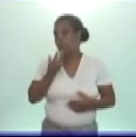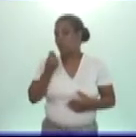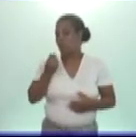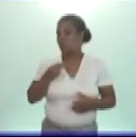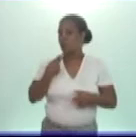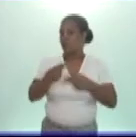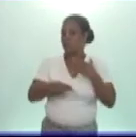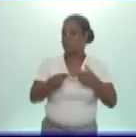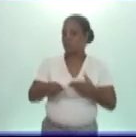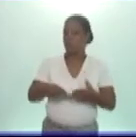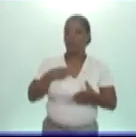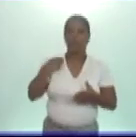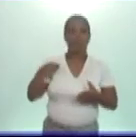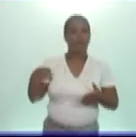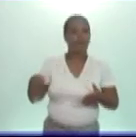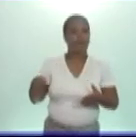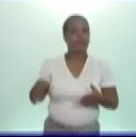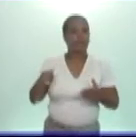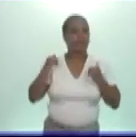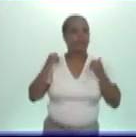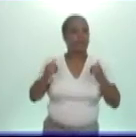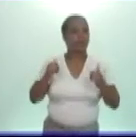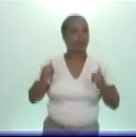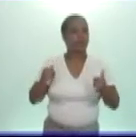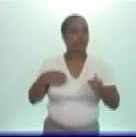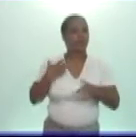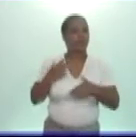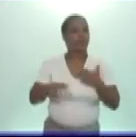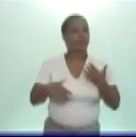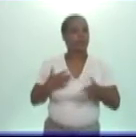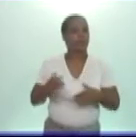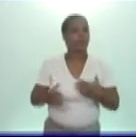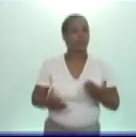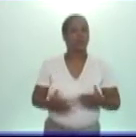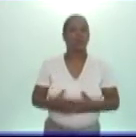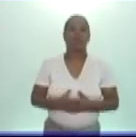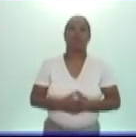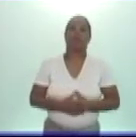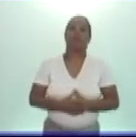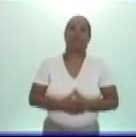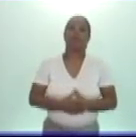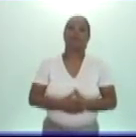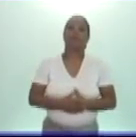Escriban el texto del problema. Es decir, escriban el texto con la situación que se dio,